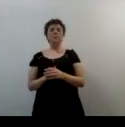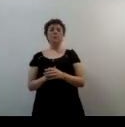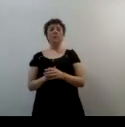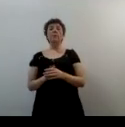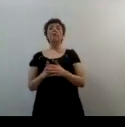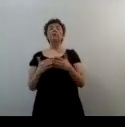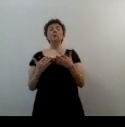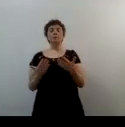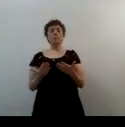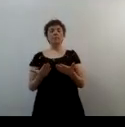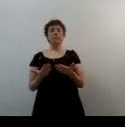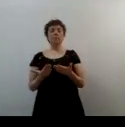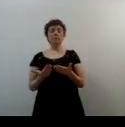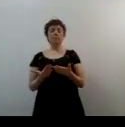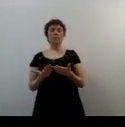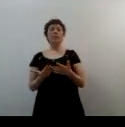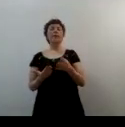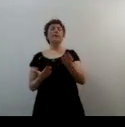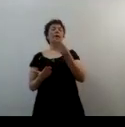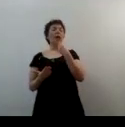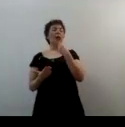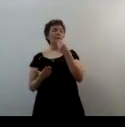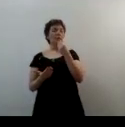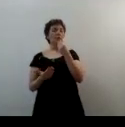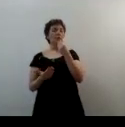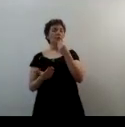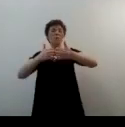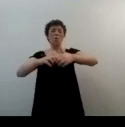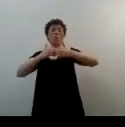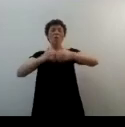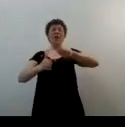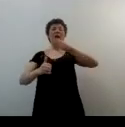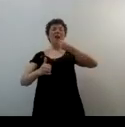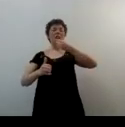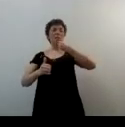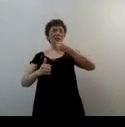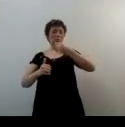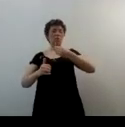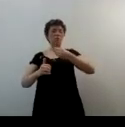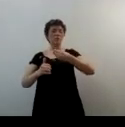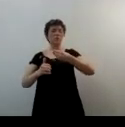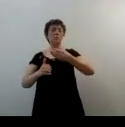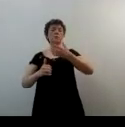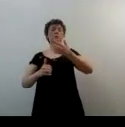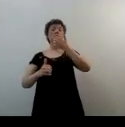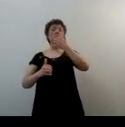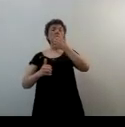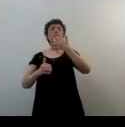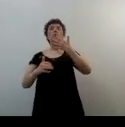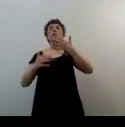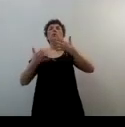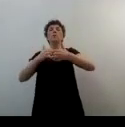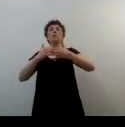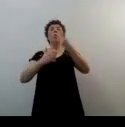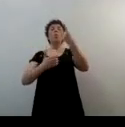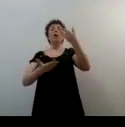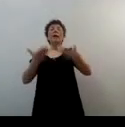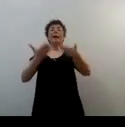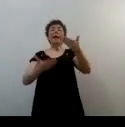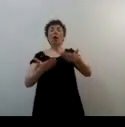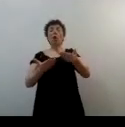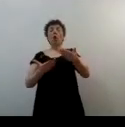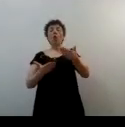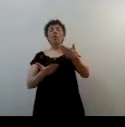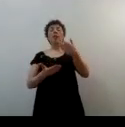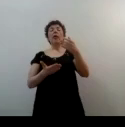que los alimentos, en la producción de alimentos, cuando tú produces, pues, por ejemplo, 1 kilo de legumbre o 1 kilo de